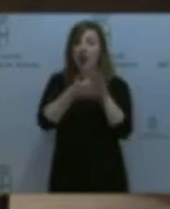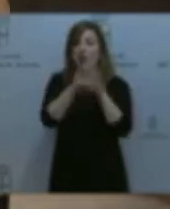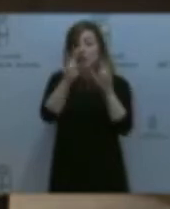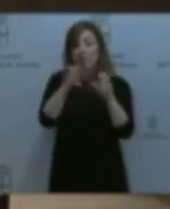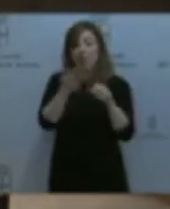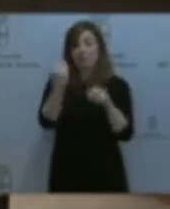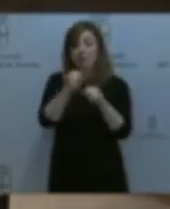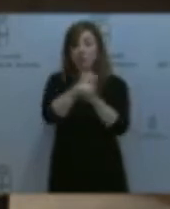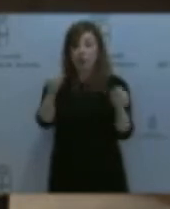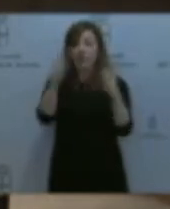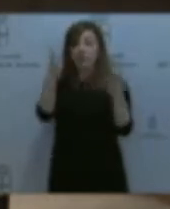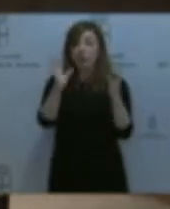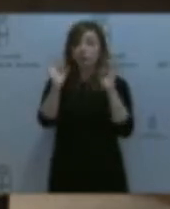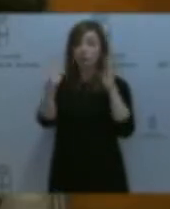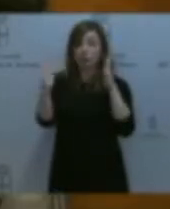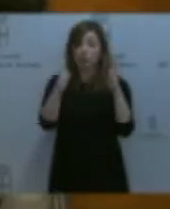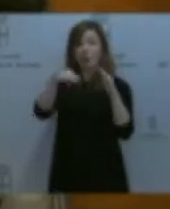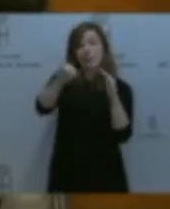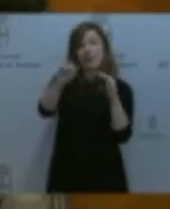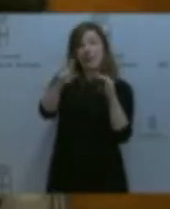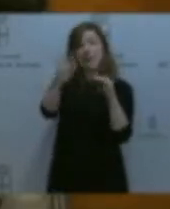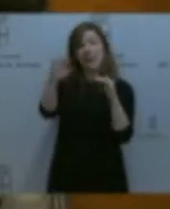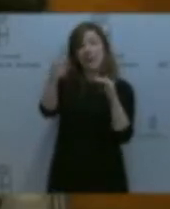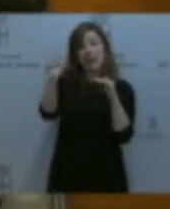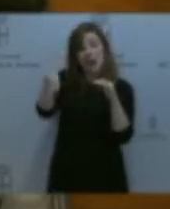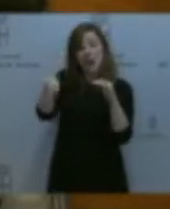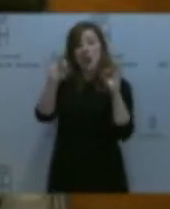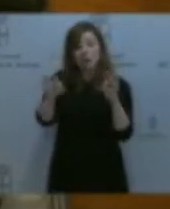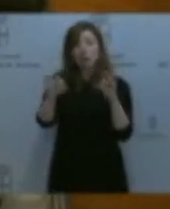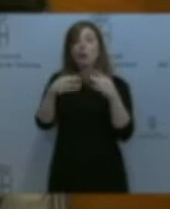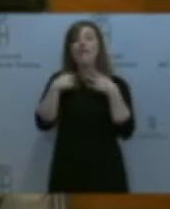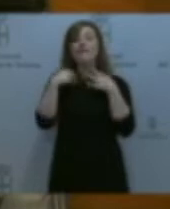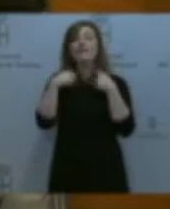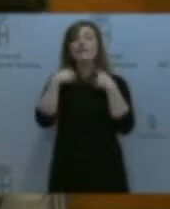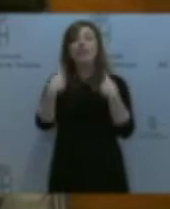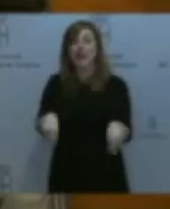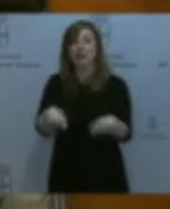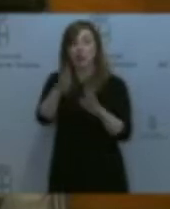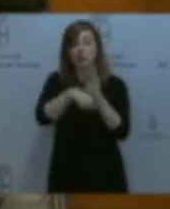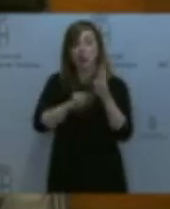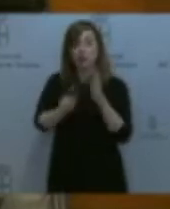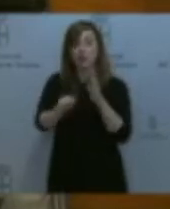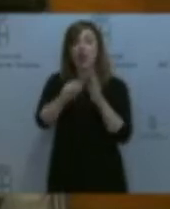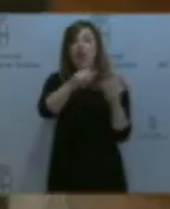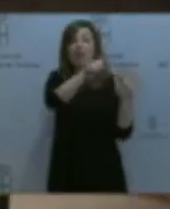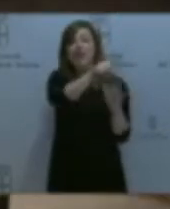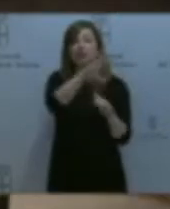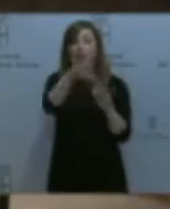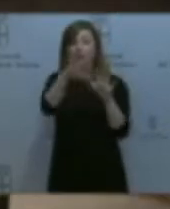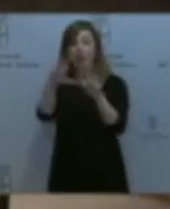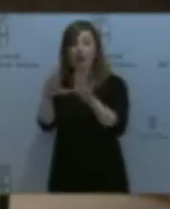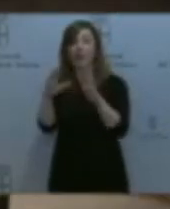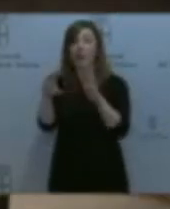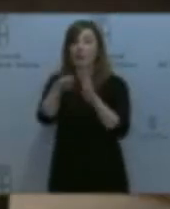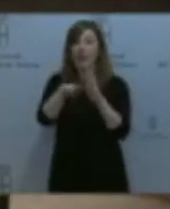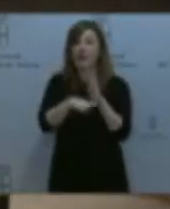En un momento determinado, Mitterrand se enfrenta al fracaso de su ambicioso programa, las 110 medidas, se da cuenta de que tiene que